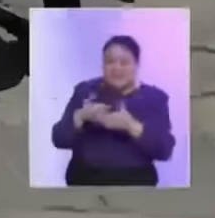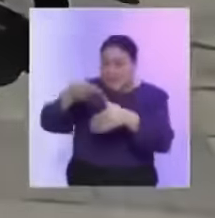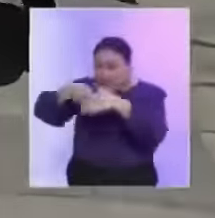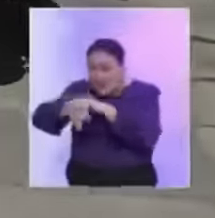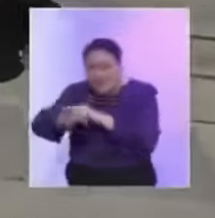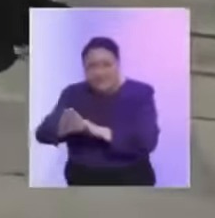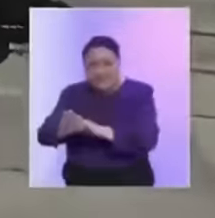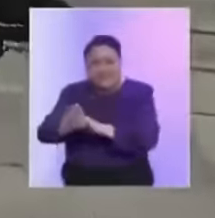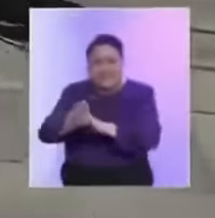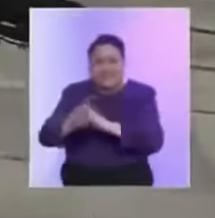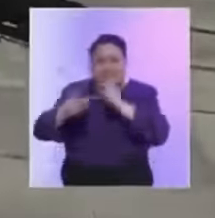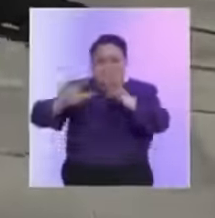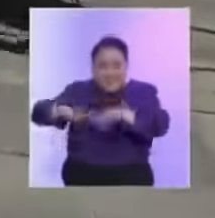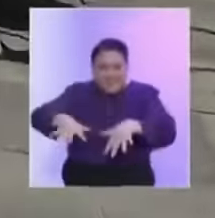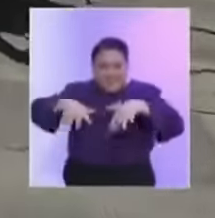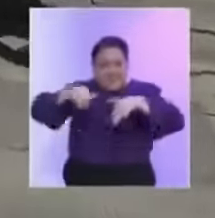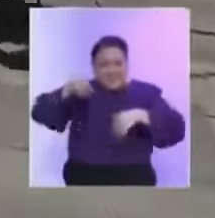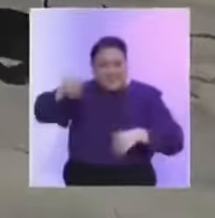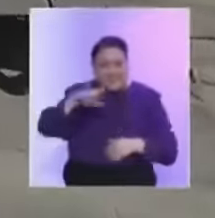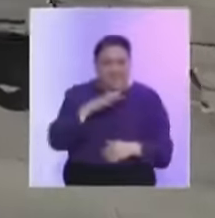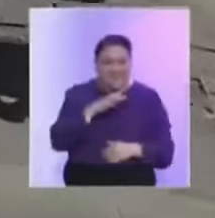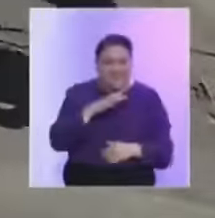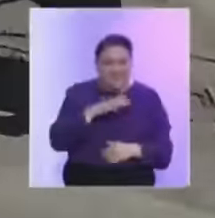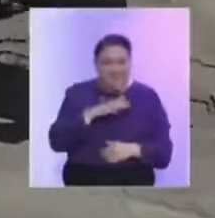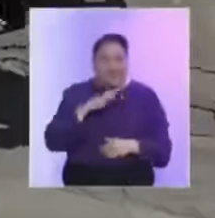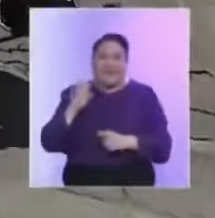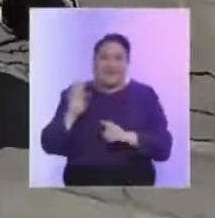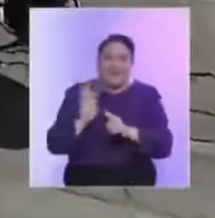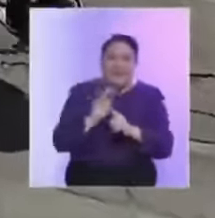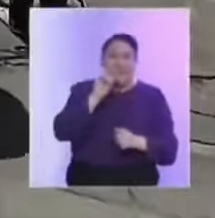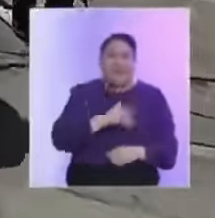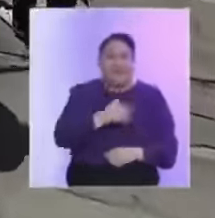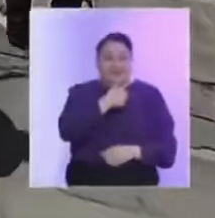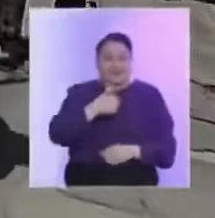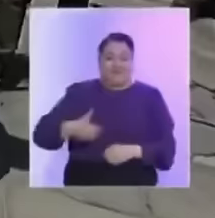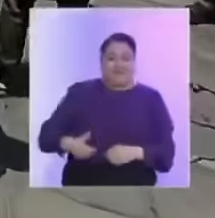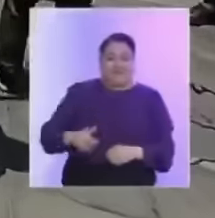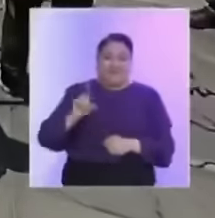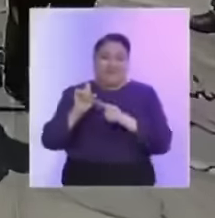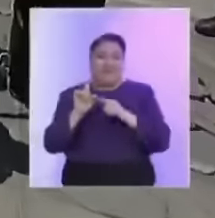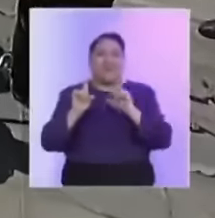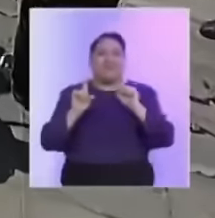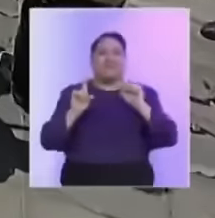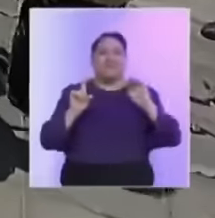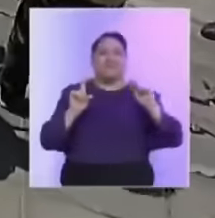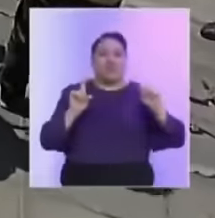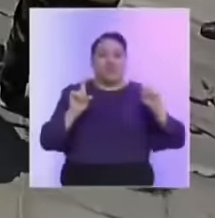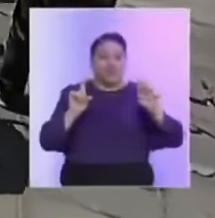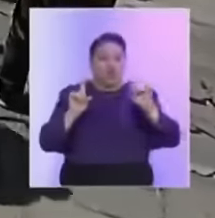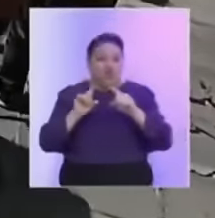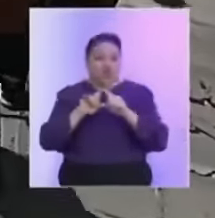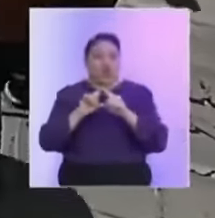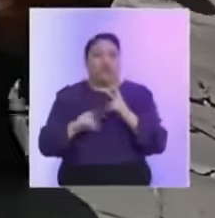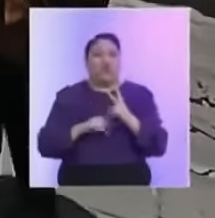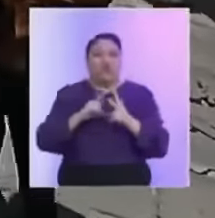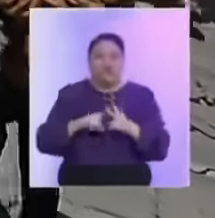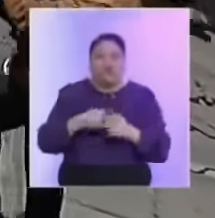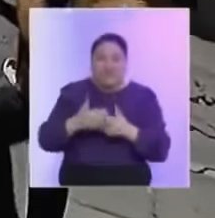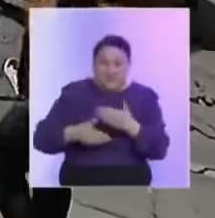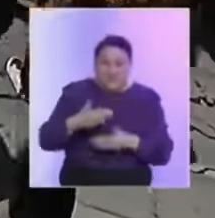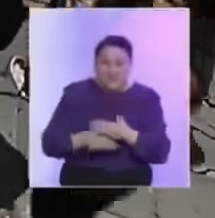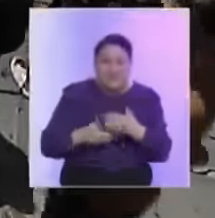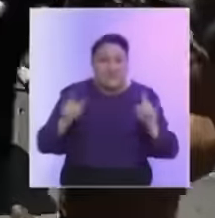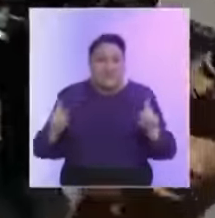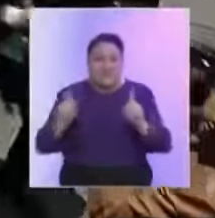el Tribunal Electoral. Ahora sí es oficial, la doctora Claudia Sheinbaum es la próxima presidenta de